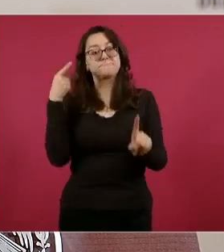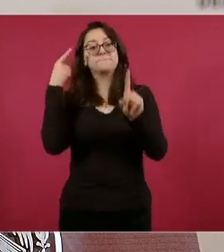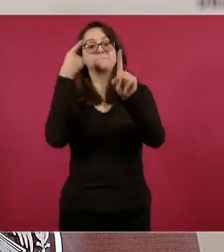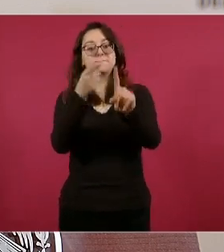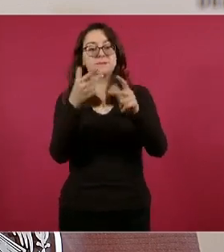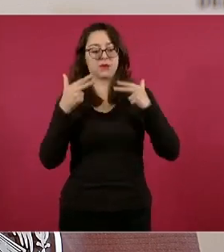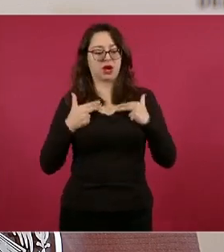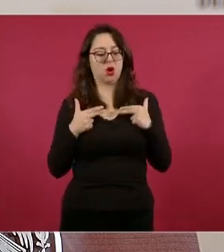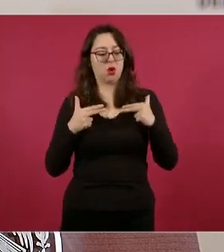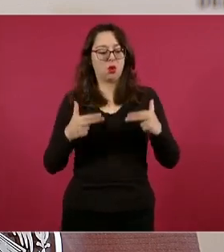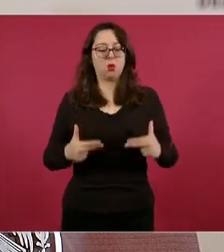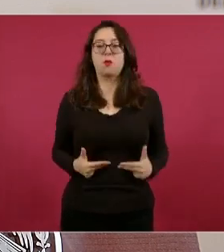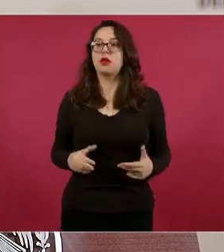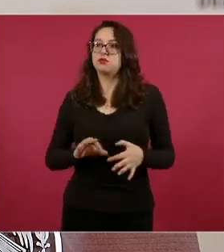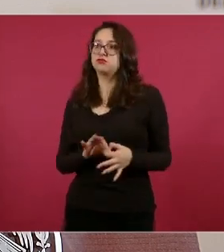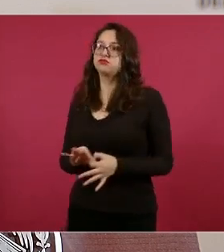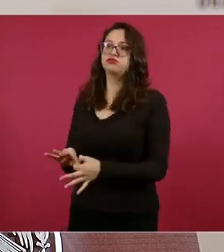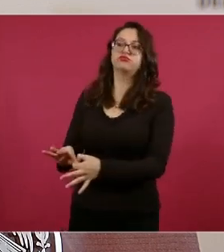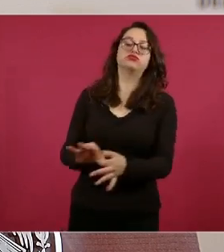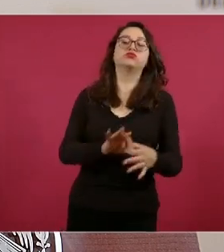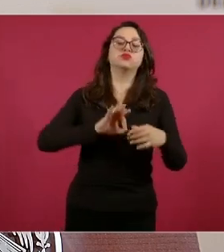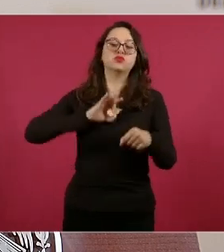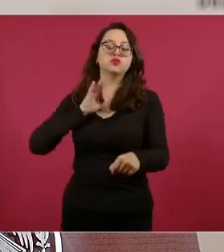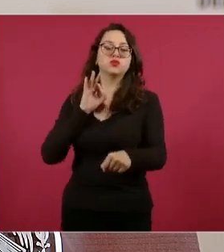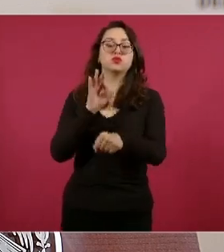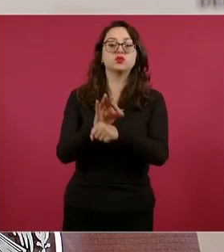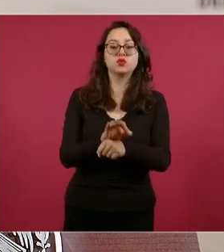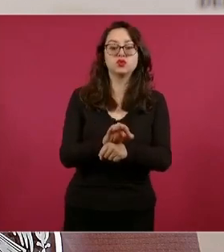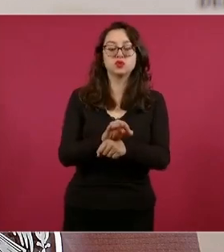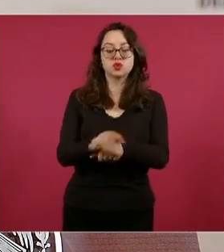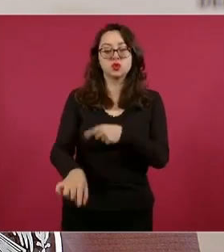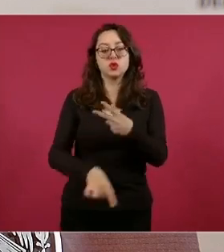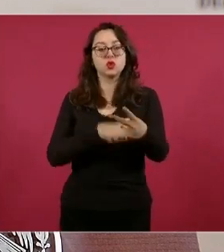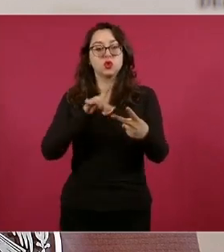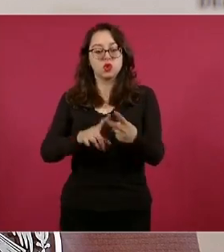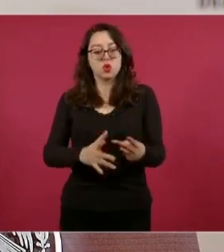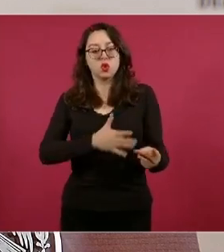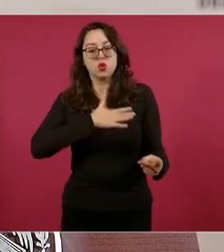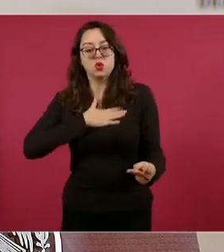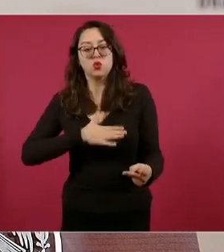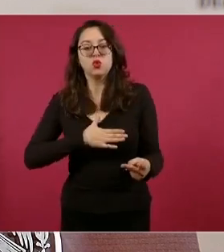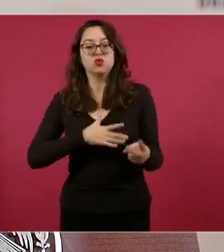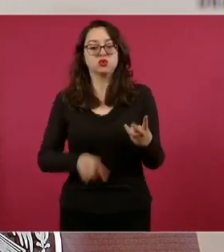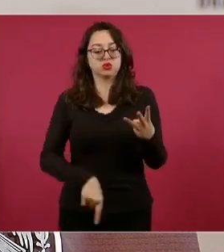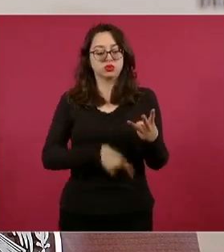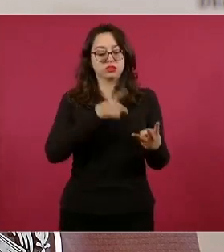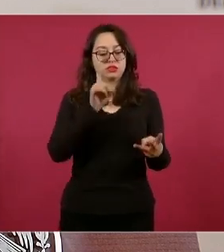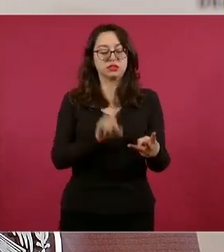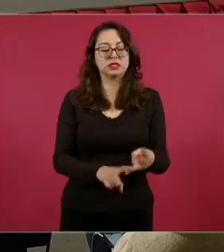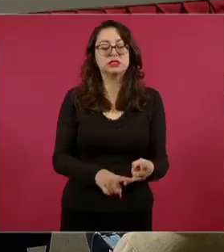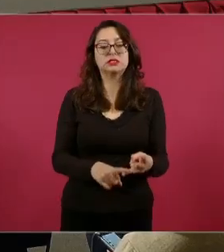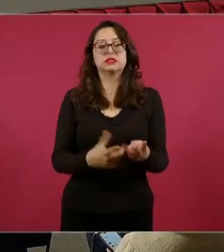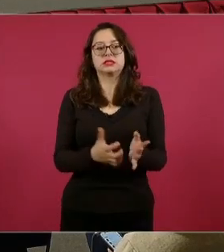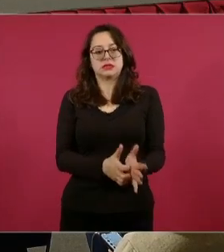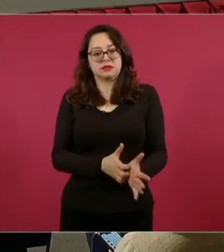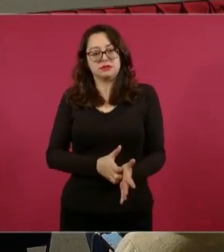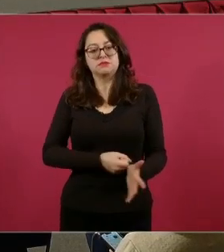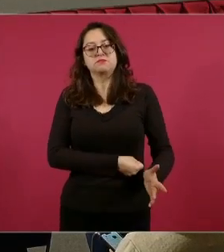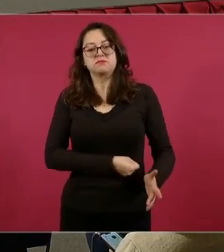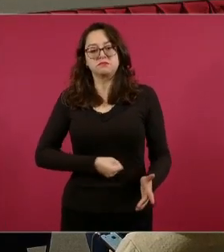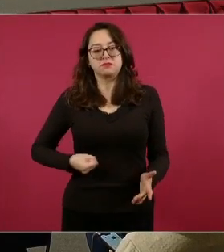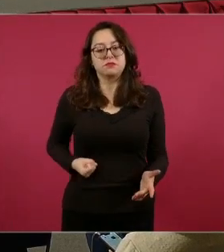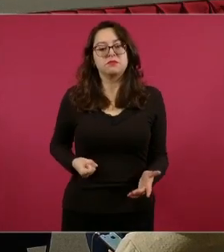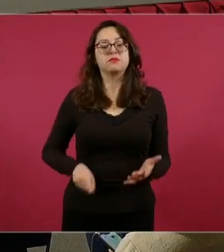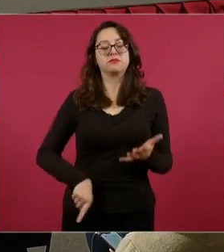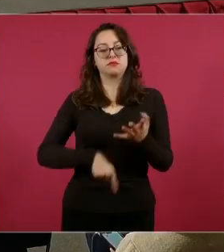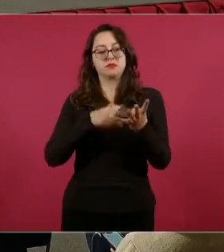el humanismo, como él dejó claro. Con la justicia, la honestidad, la austeridad y la democracia